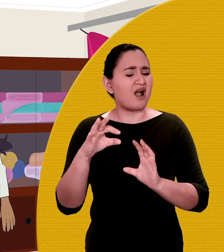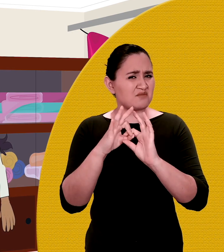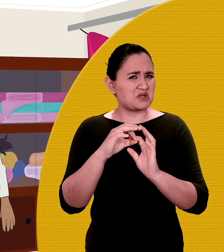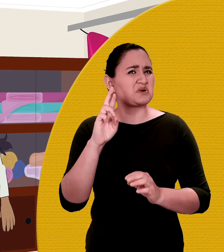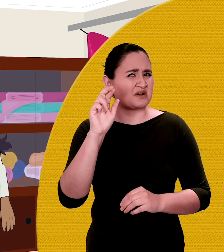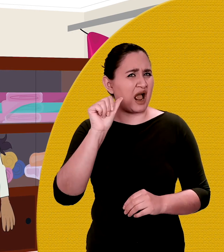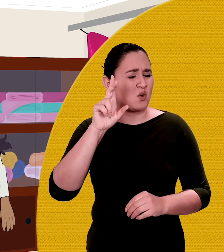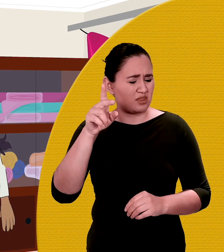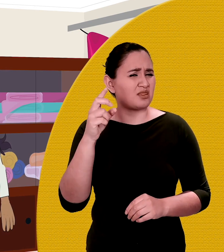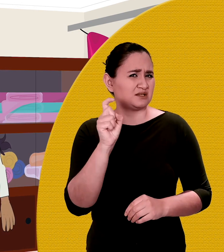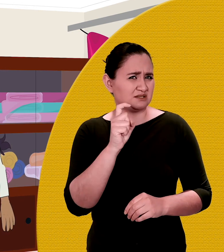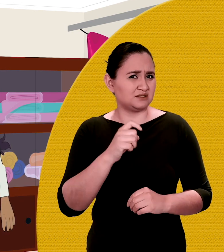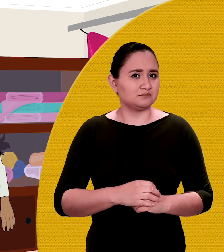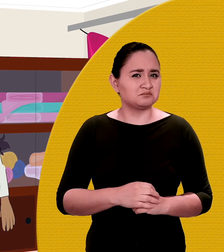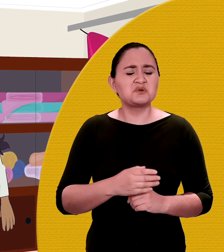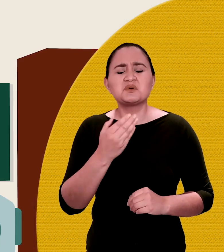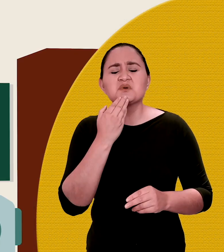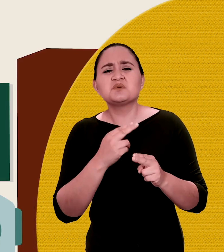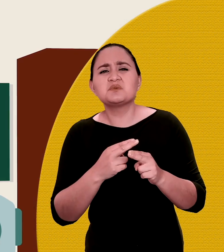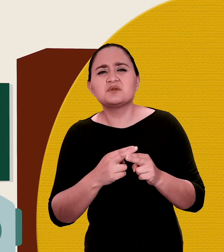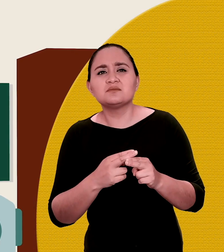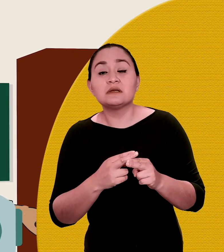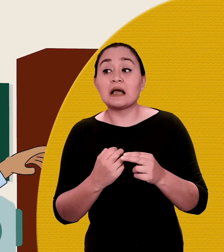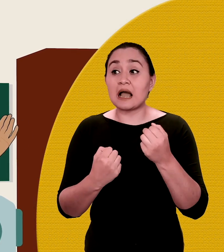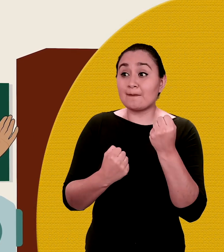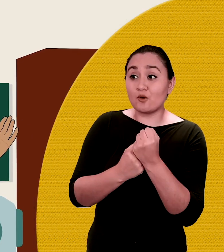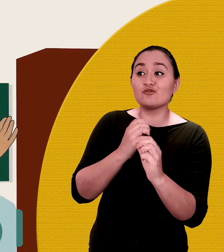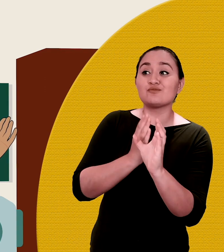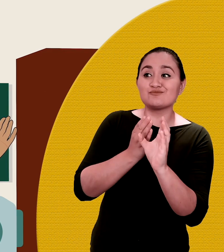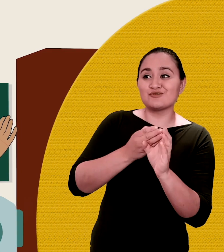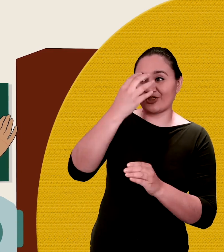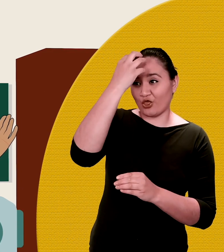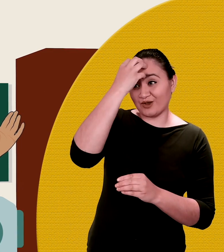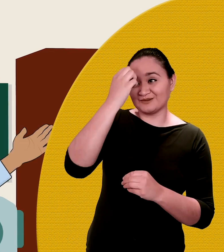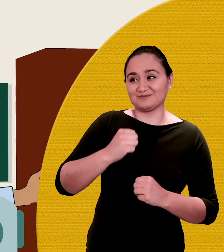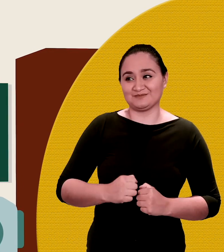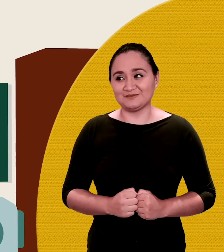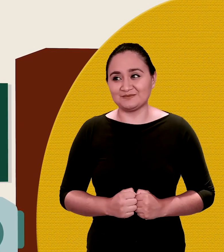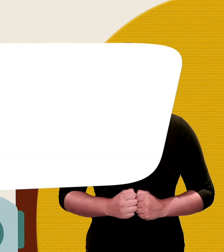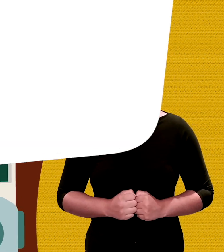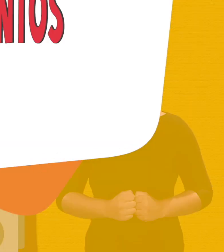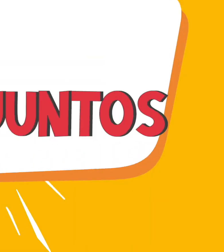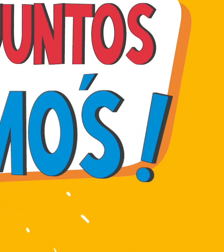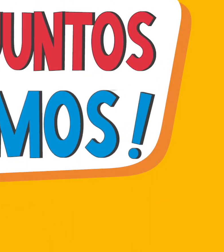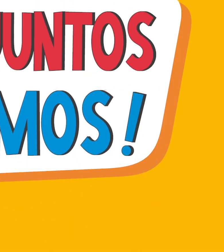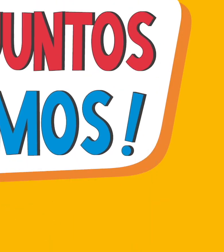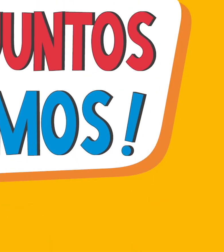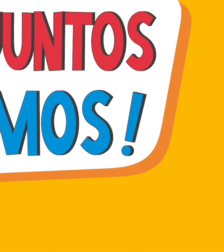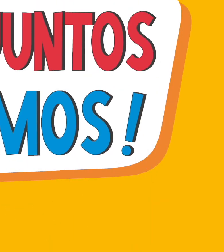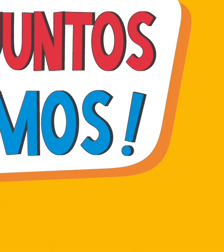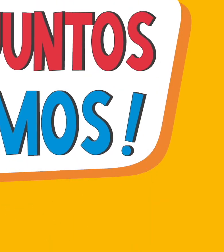Raúl necesita eso. ¿Cómo era lo que dijiste? Se llama apoyo psicopedagógico.